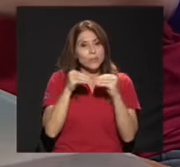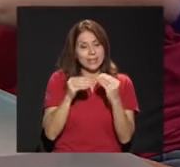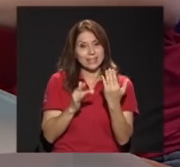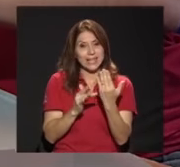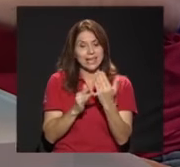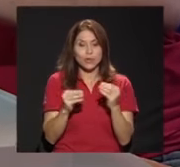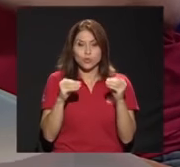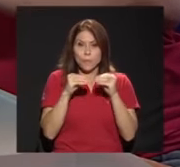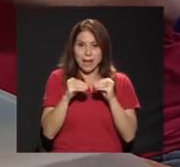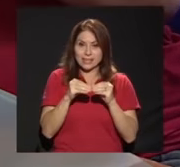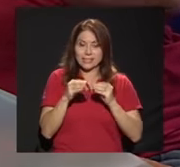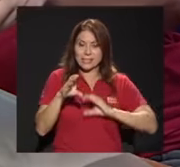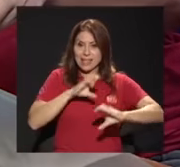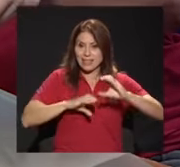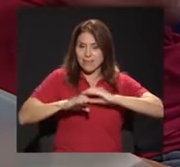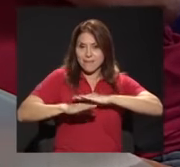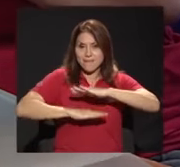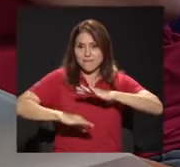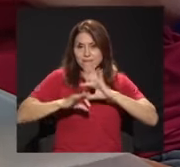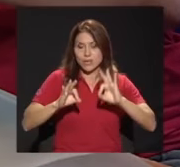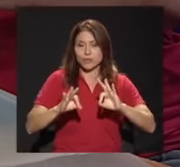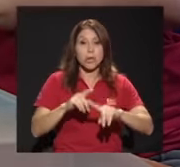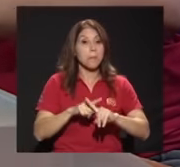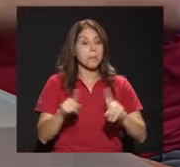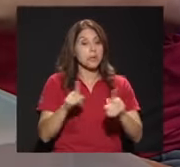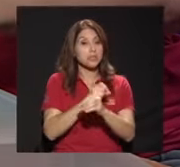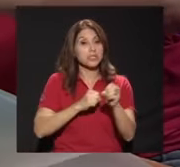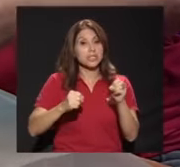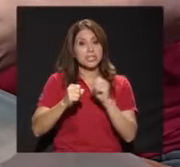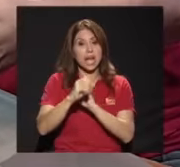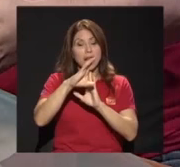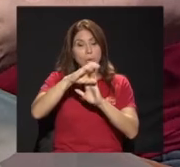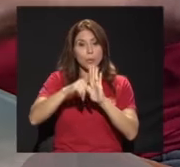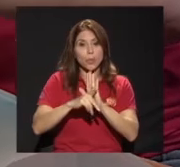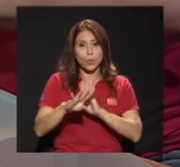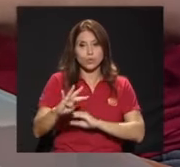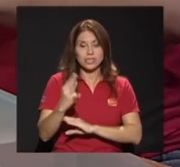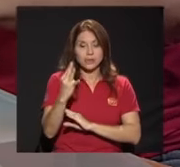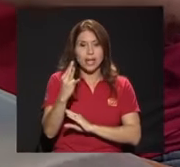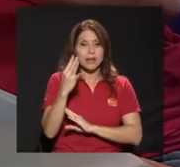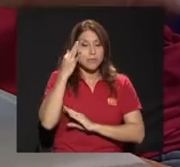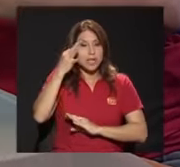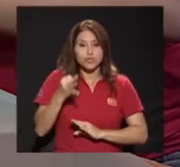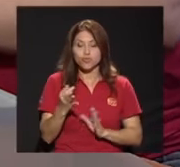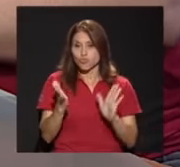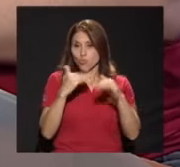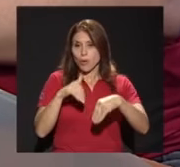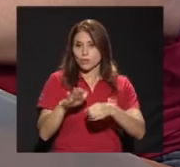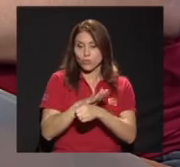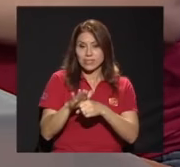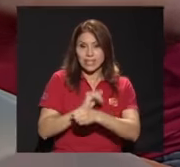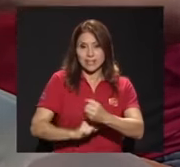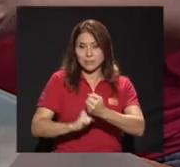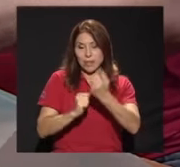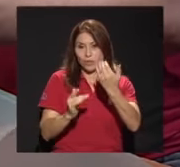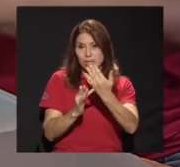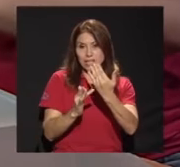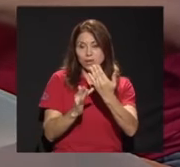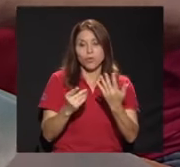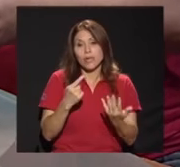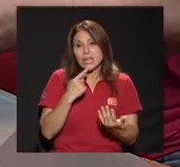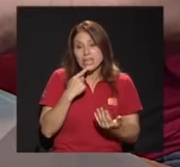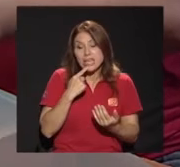más científicos. No obstante, la Sala Constitucional consideró que no tenía suficiente respaldo técnico y entonces dijo que podría